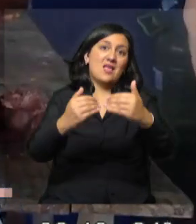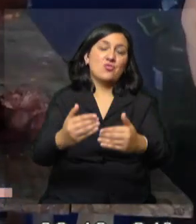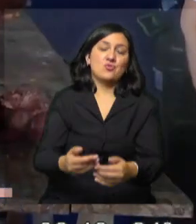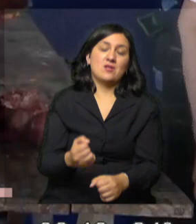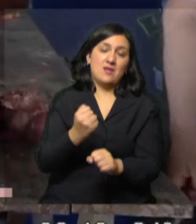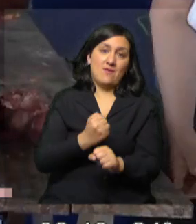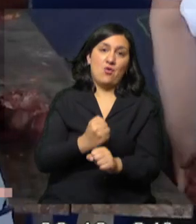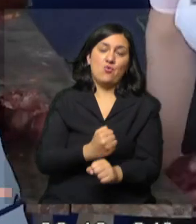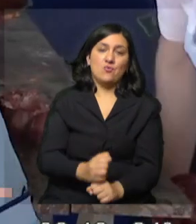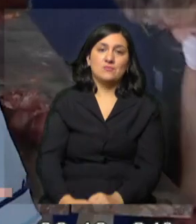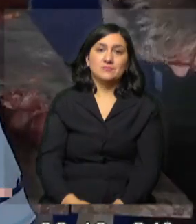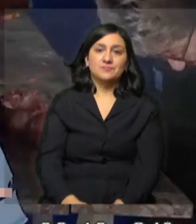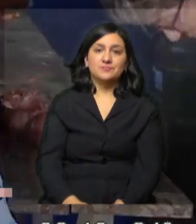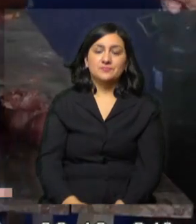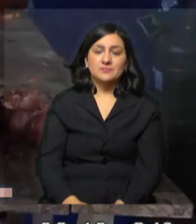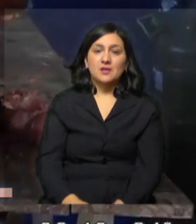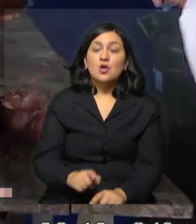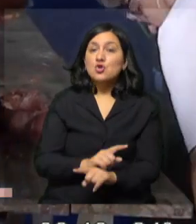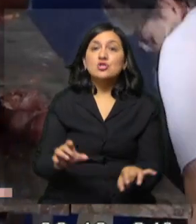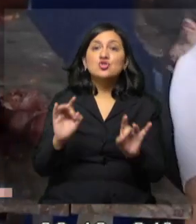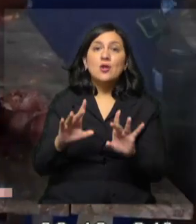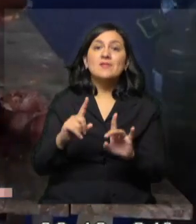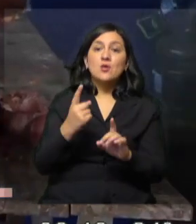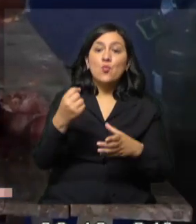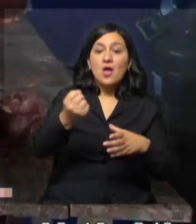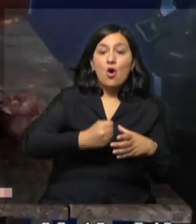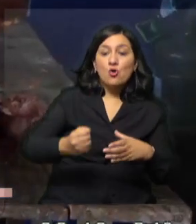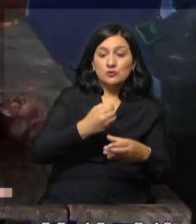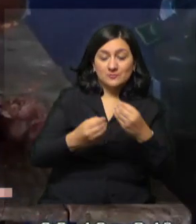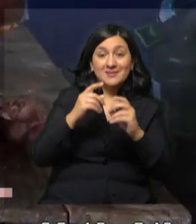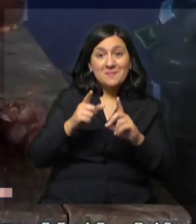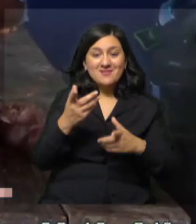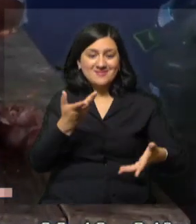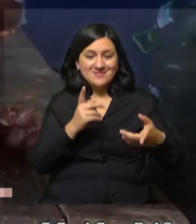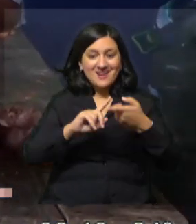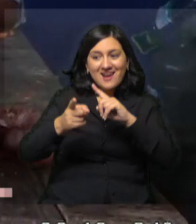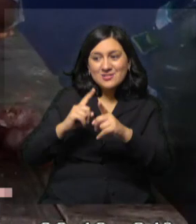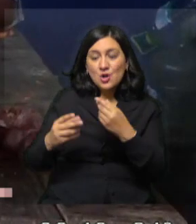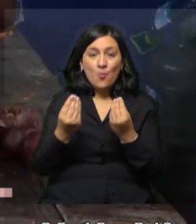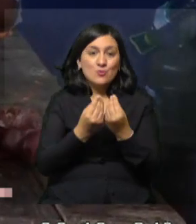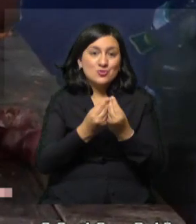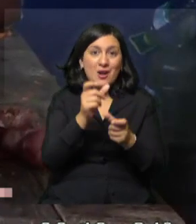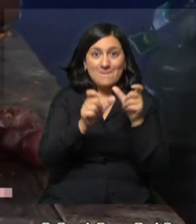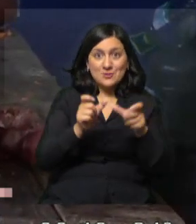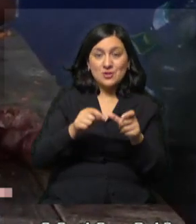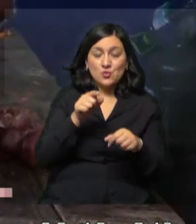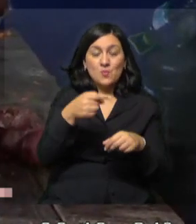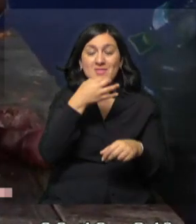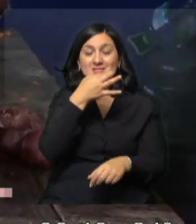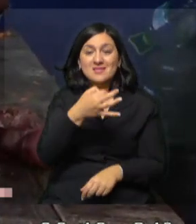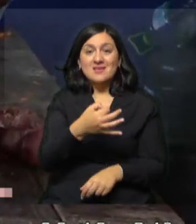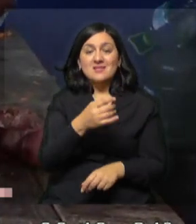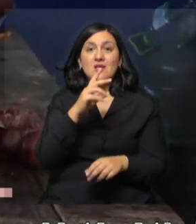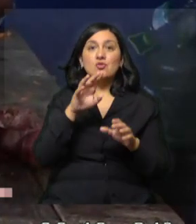laboral. No solamente son una olla popular, sino que interactúan muchísimo con la comunidad. Vos hace un rato me nombrabas